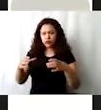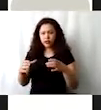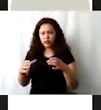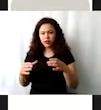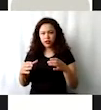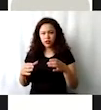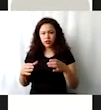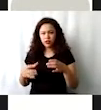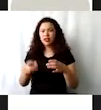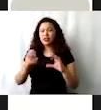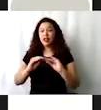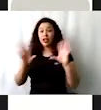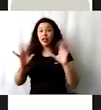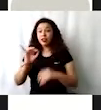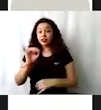Exacto.